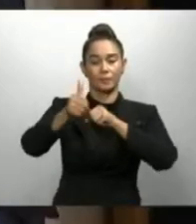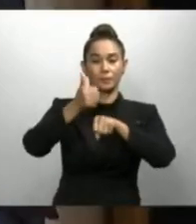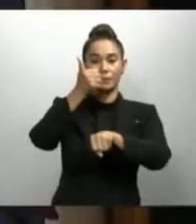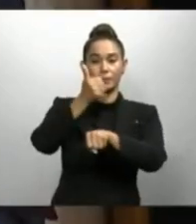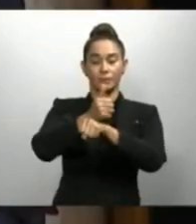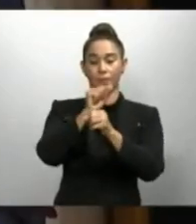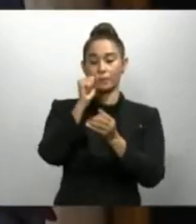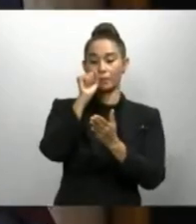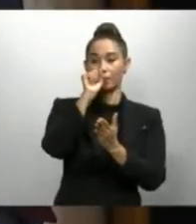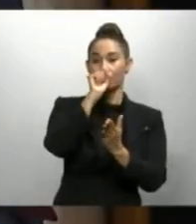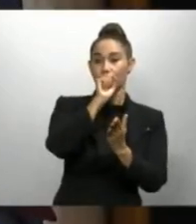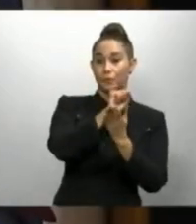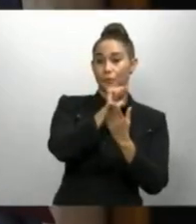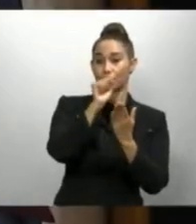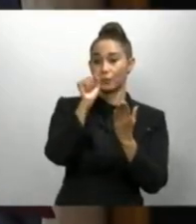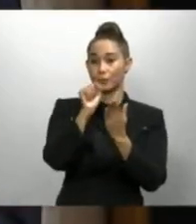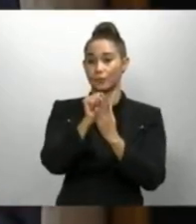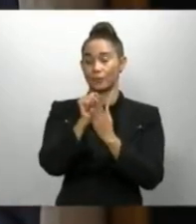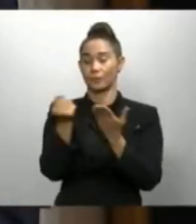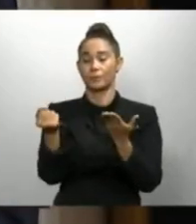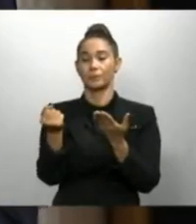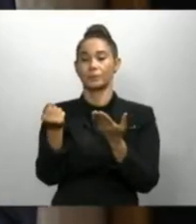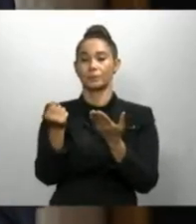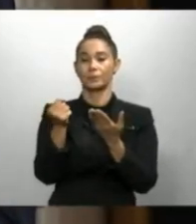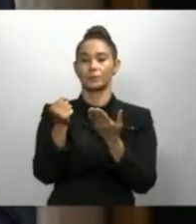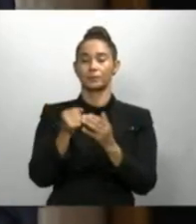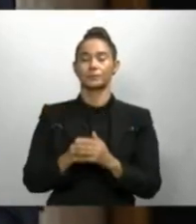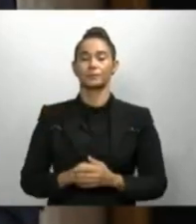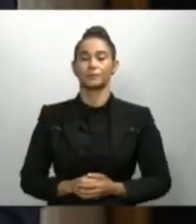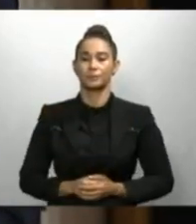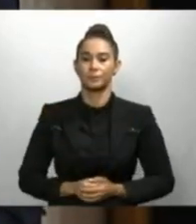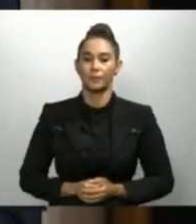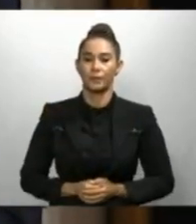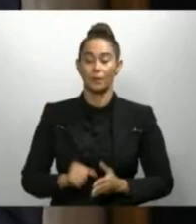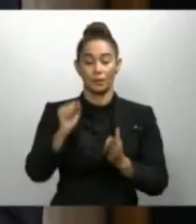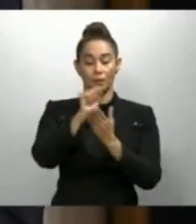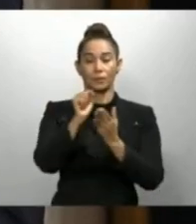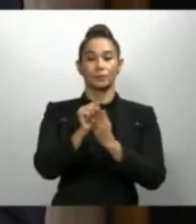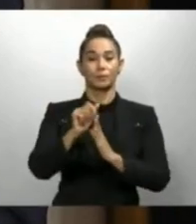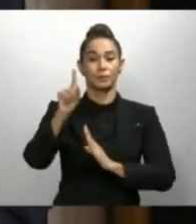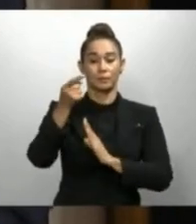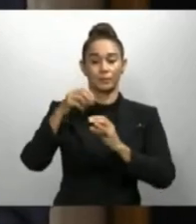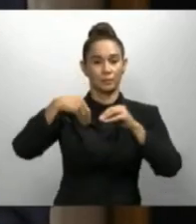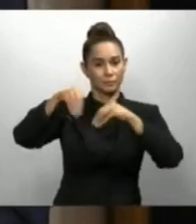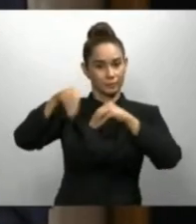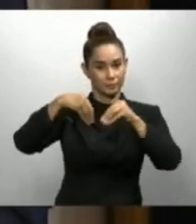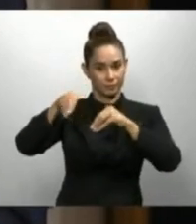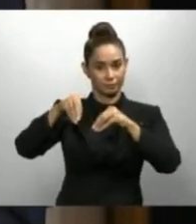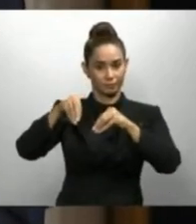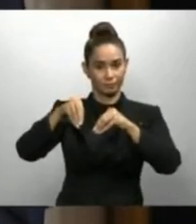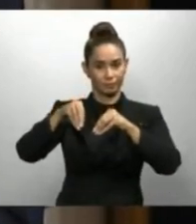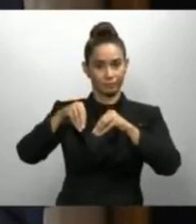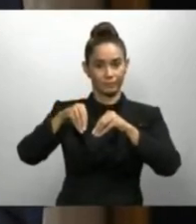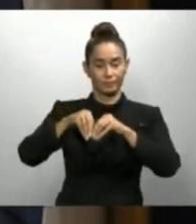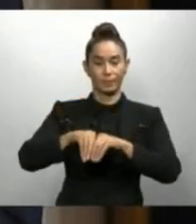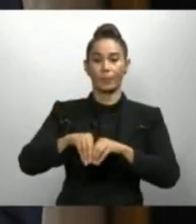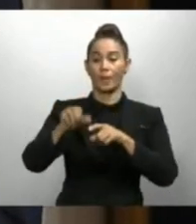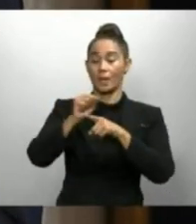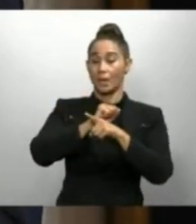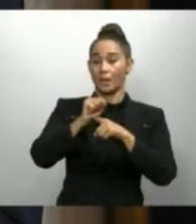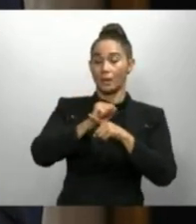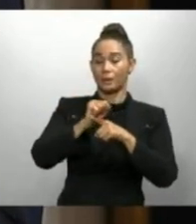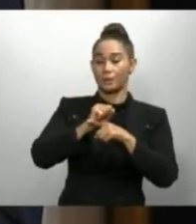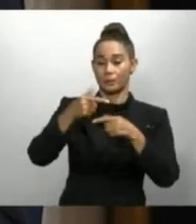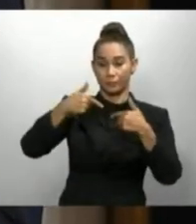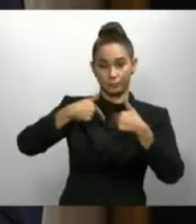de un sistema de ventanilla única de comercio exterior, en ejercicio de las atribuciones